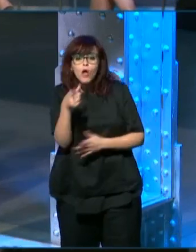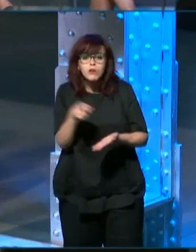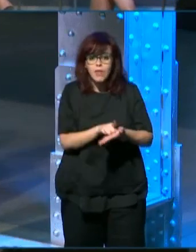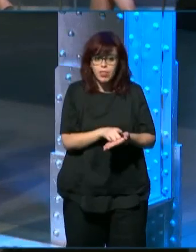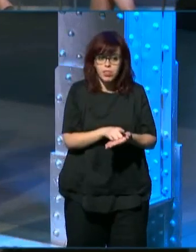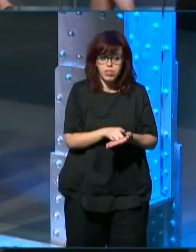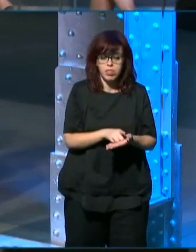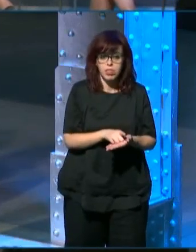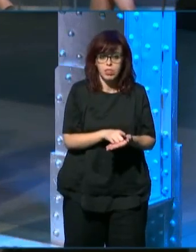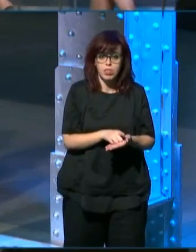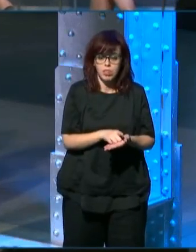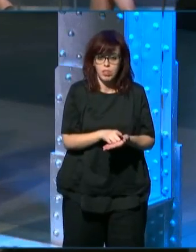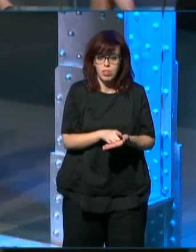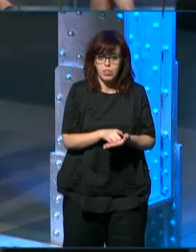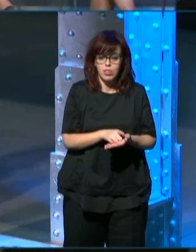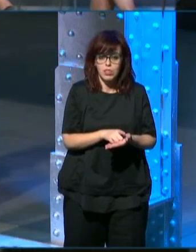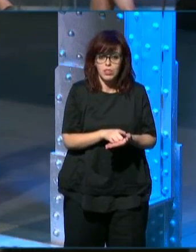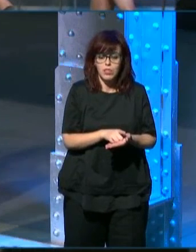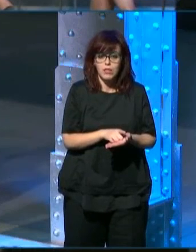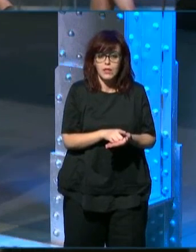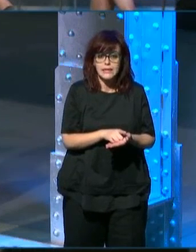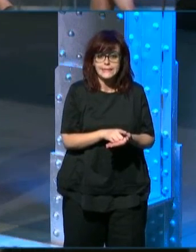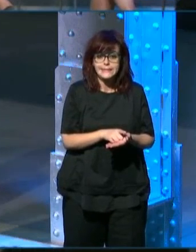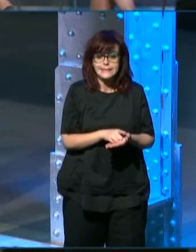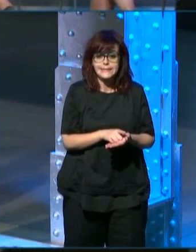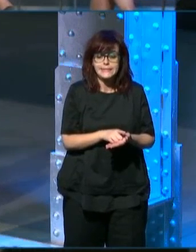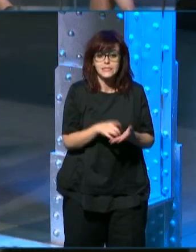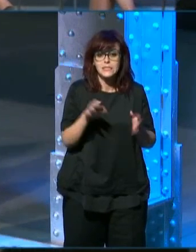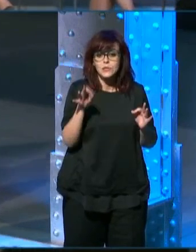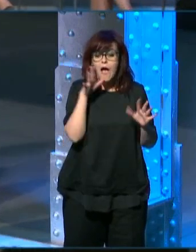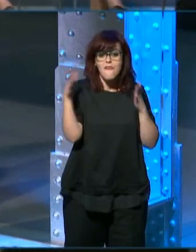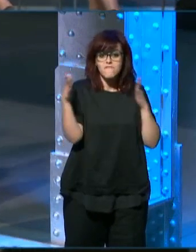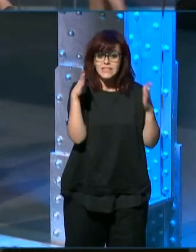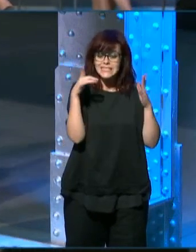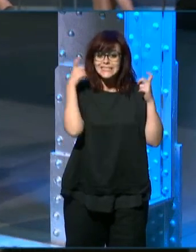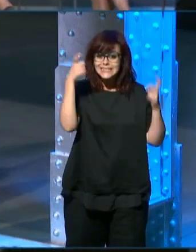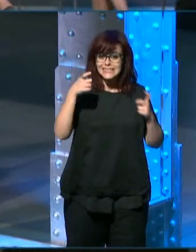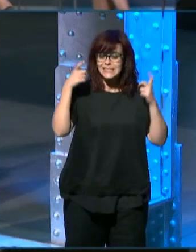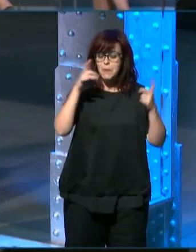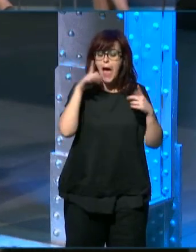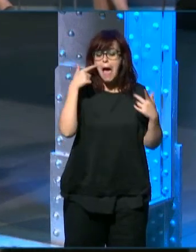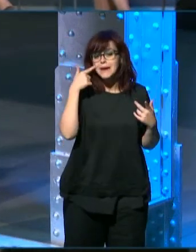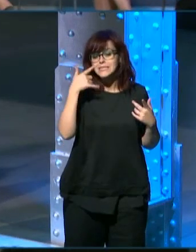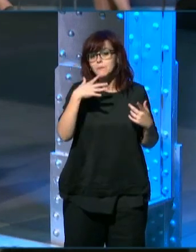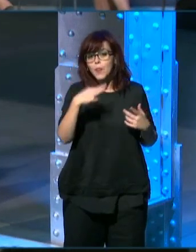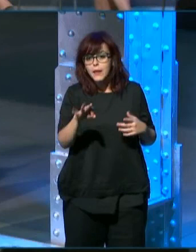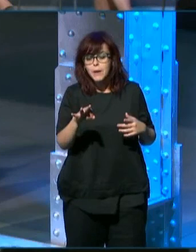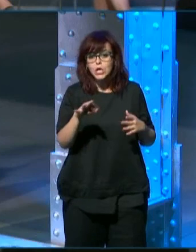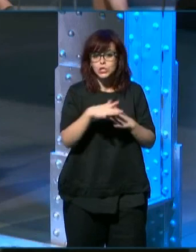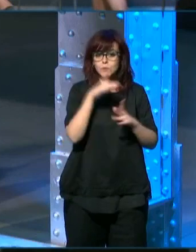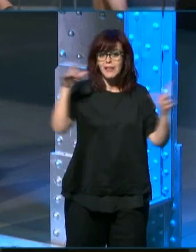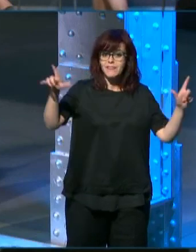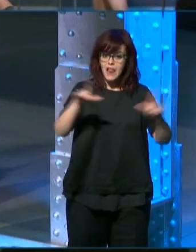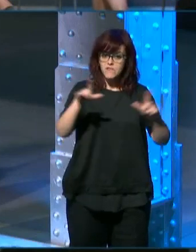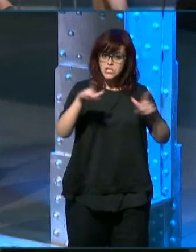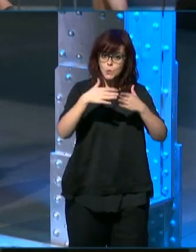Pues por ahora, bueno, estamos en una fase en la que estamos viendo si podemos sacarlo en una